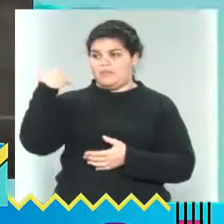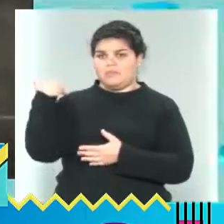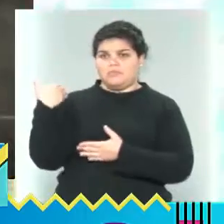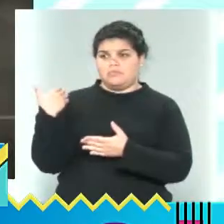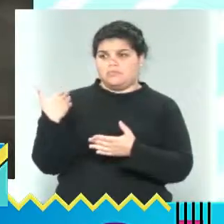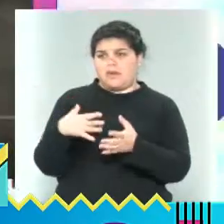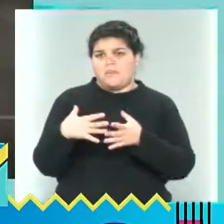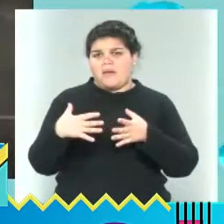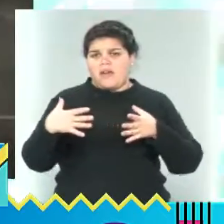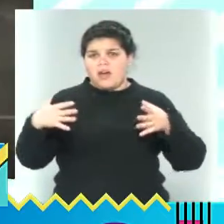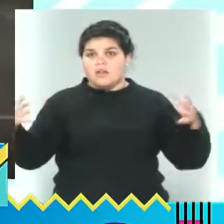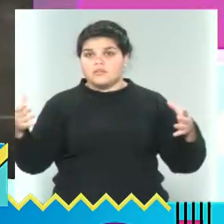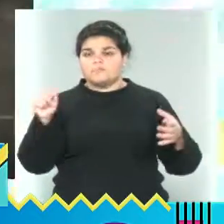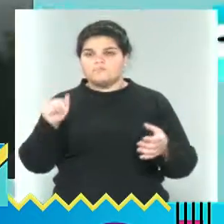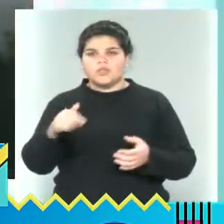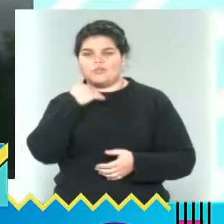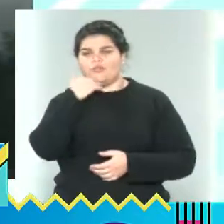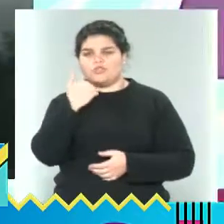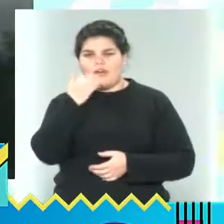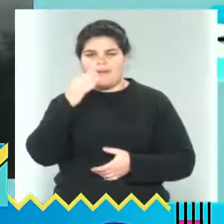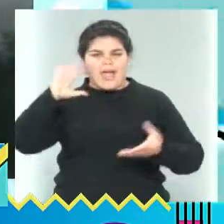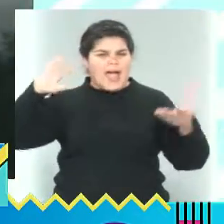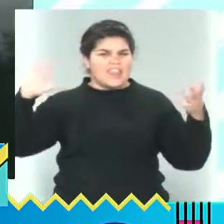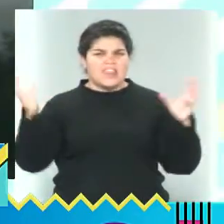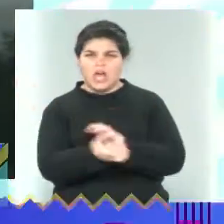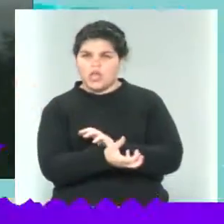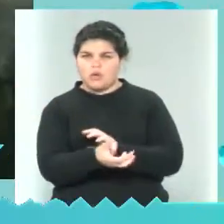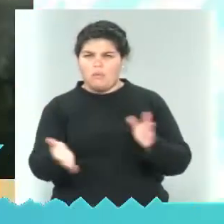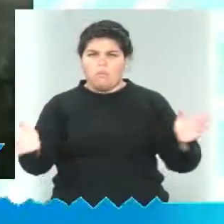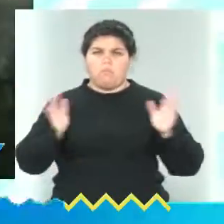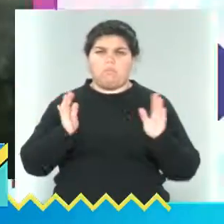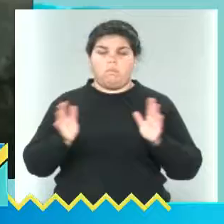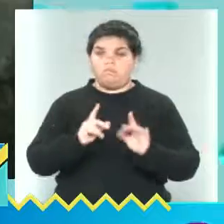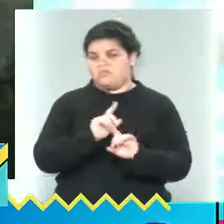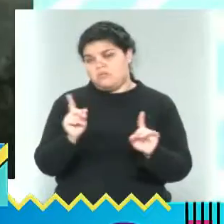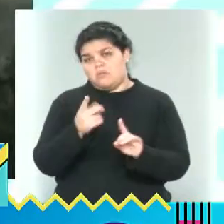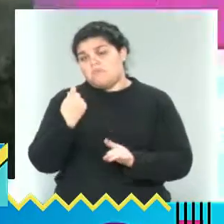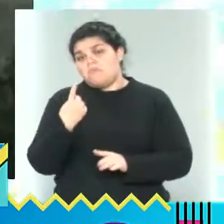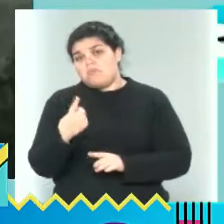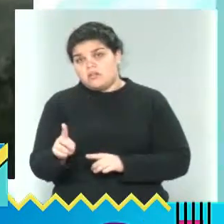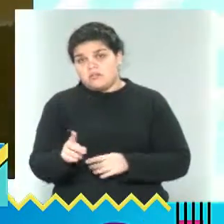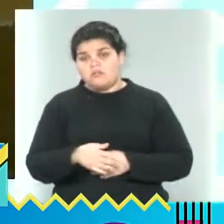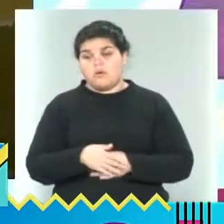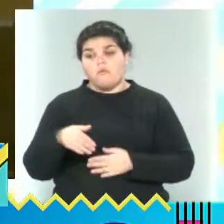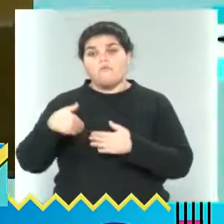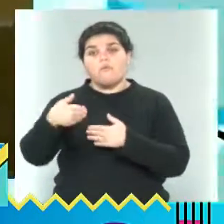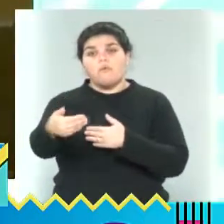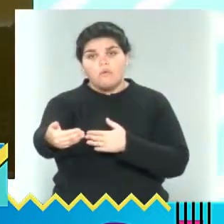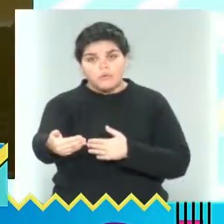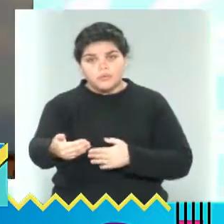notablemente. No creo que eso llegue a catástrofes, como bien dice Ricardo, pero sí como que en un cierto periodo de tiempo